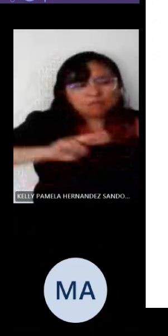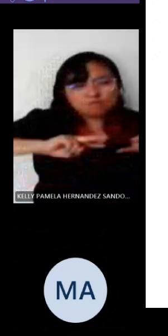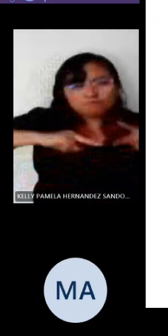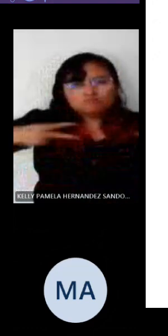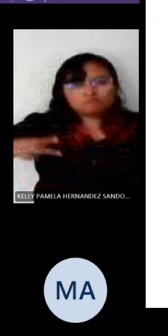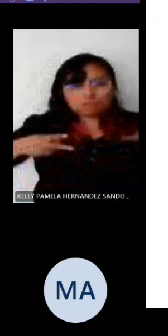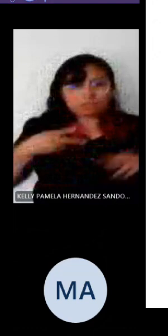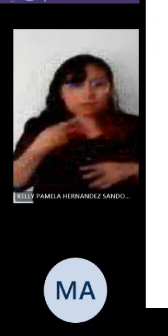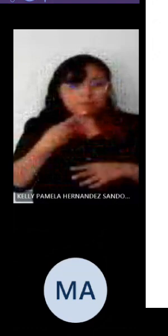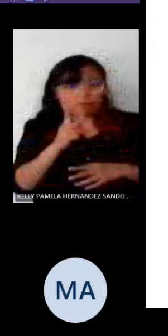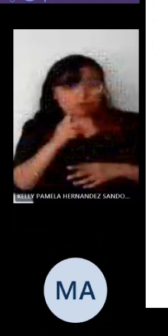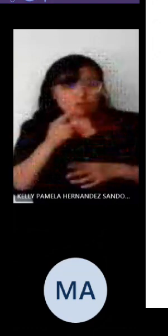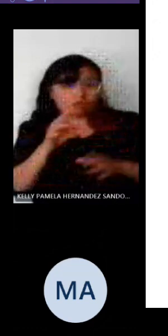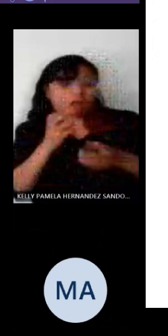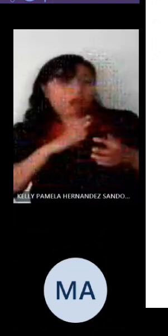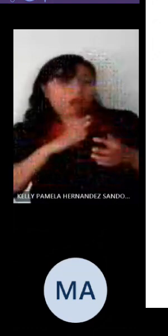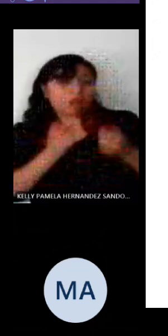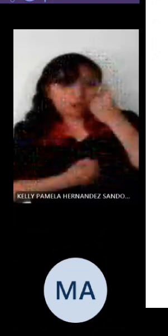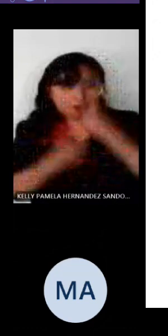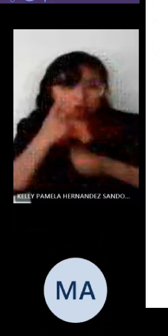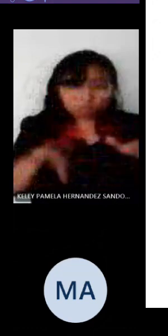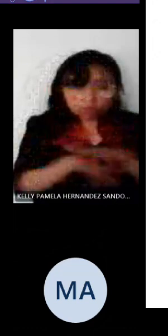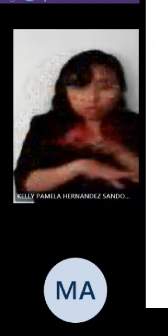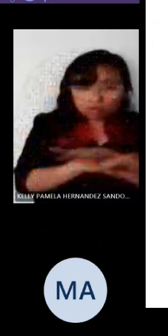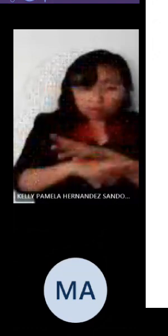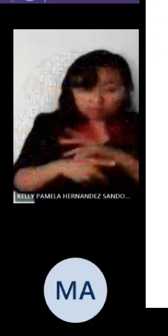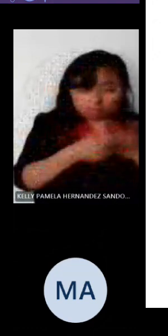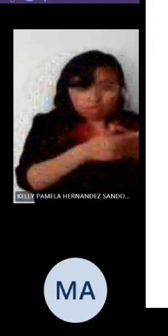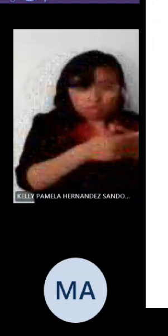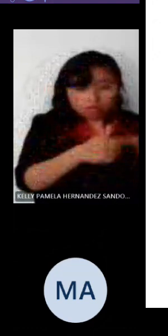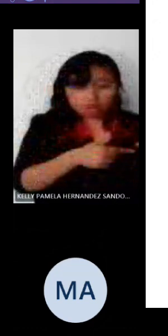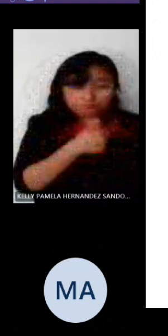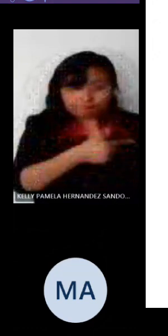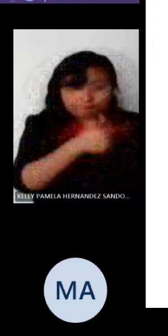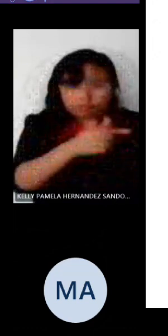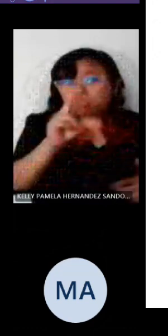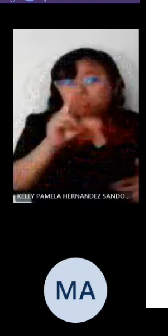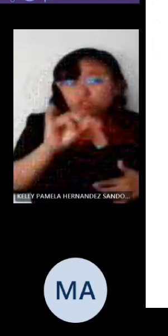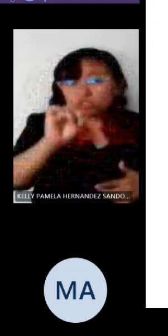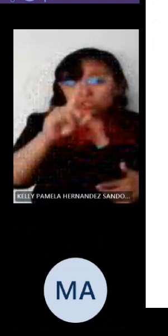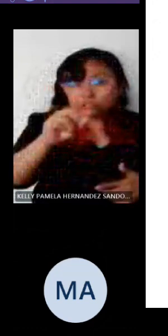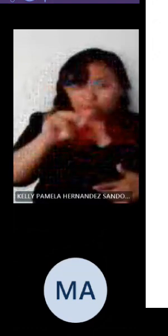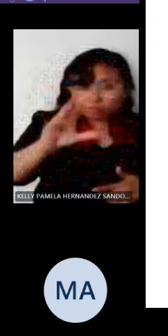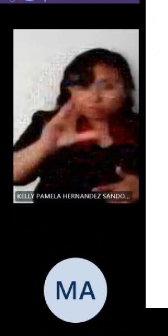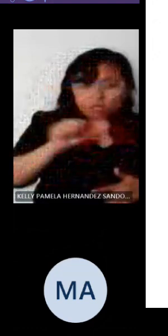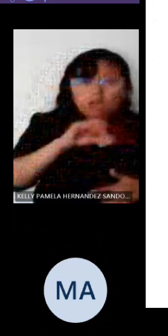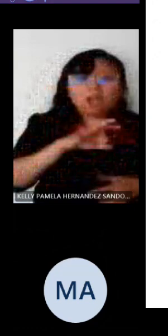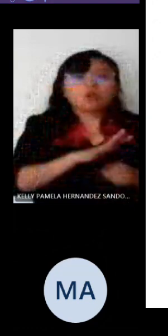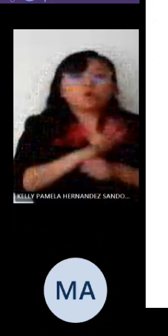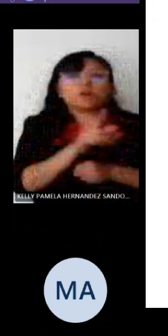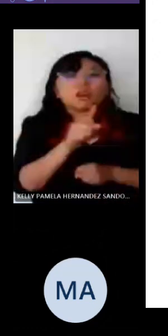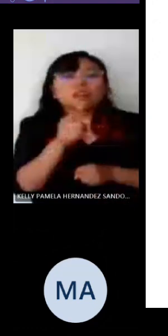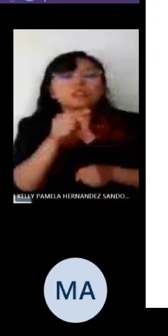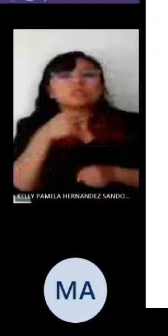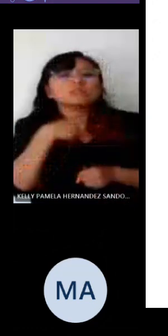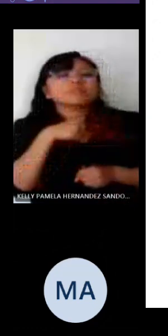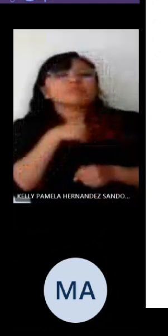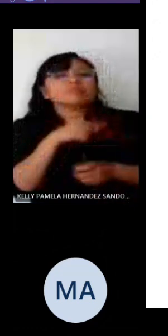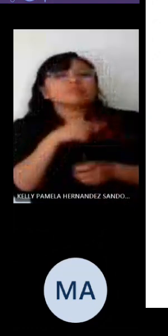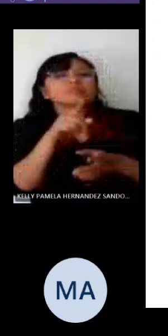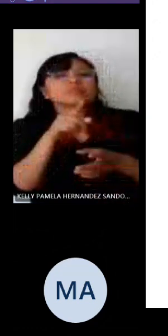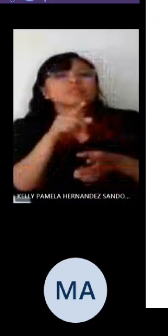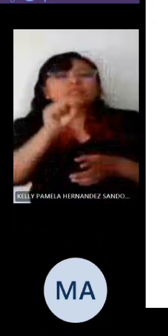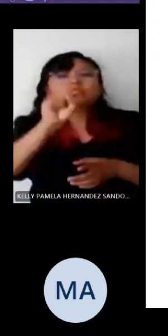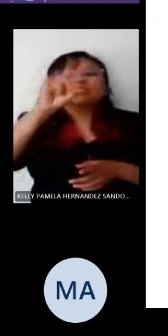alteraciones sindrómicas que causan hipoacusia, pues tenemos más de 600. Y la primera causa es una condición que se llama síndrome